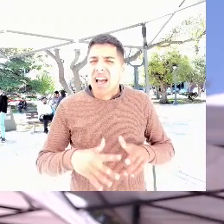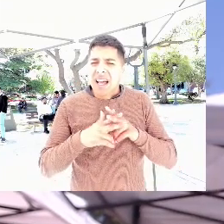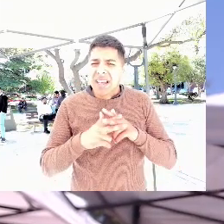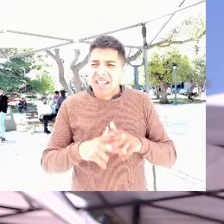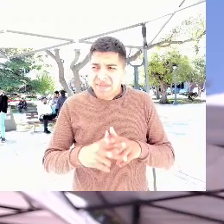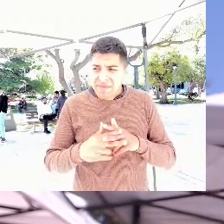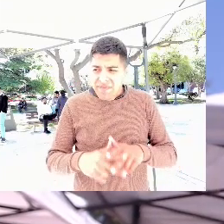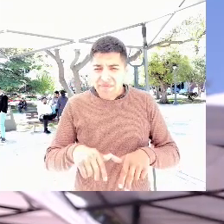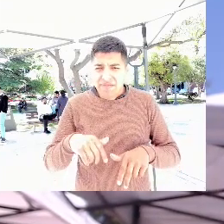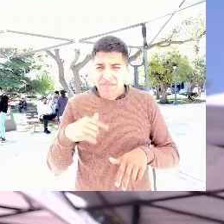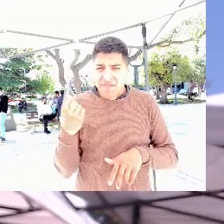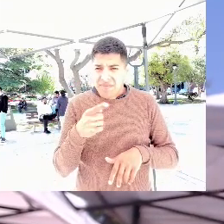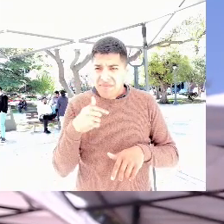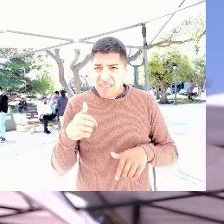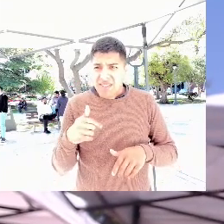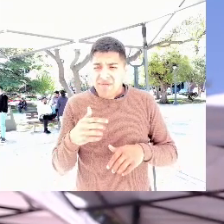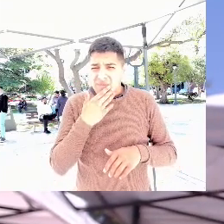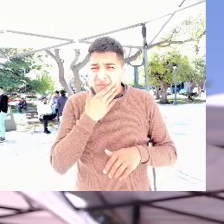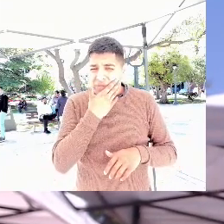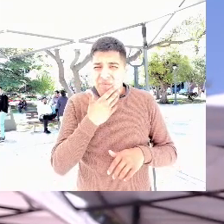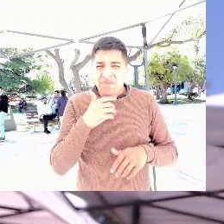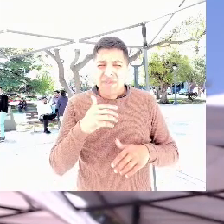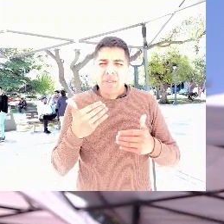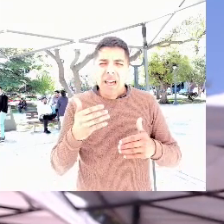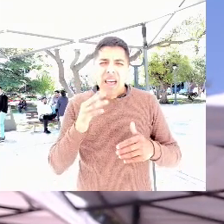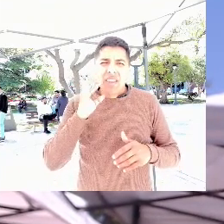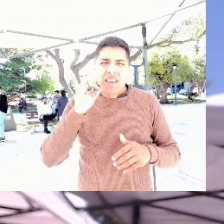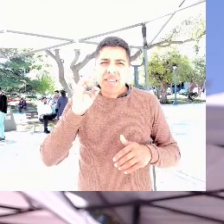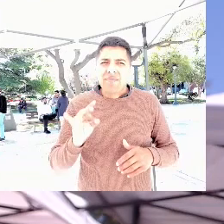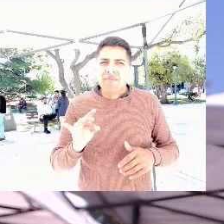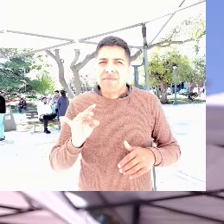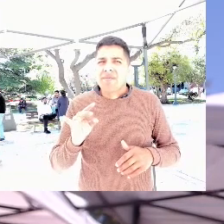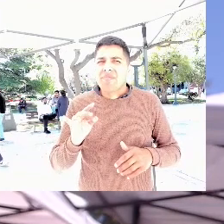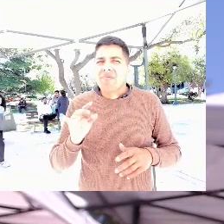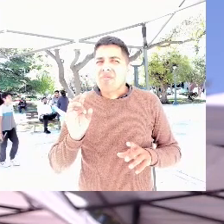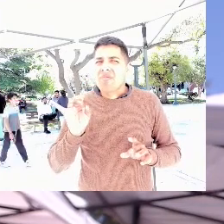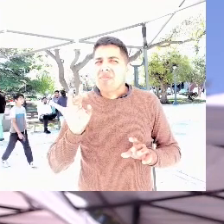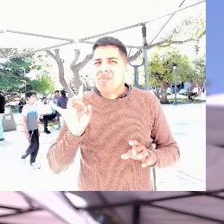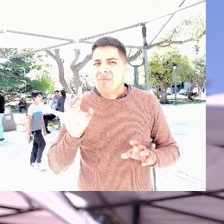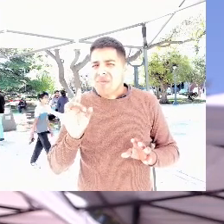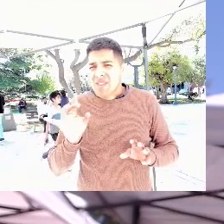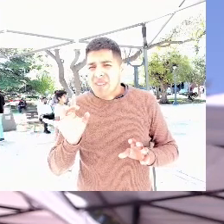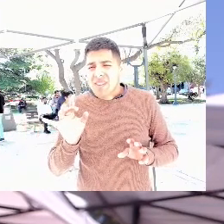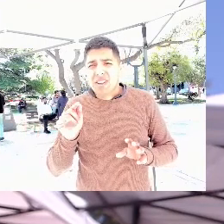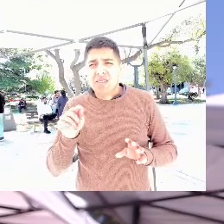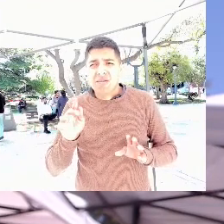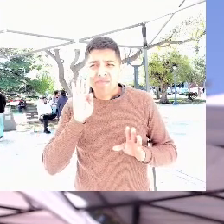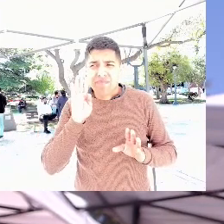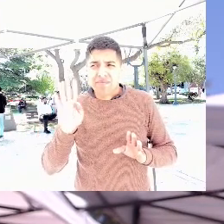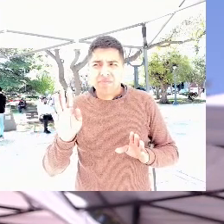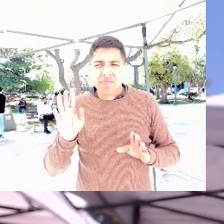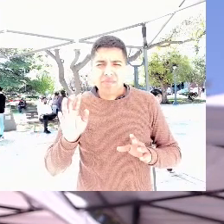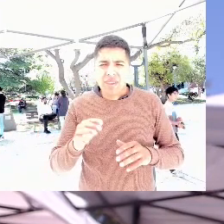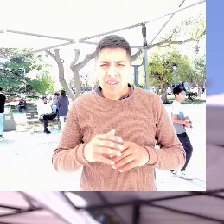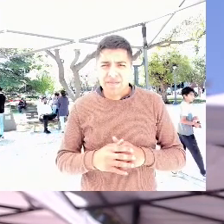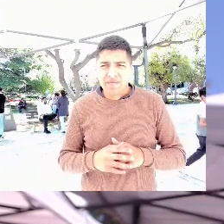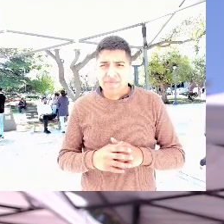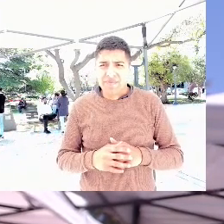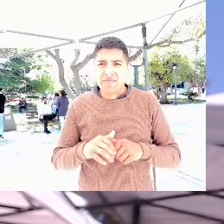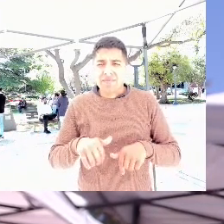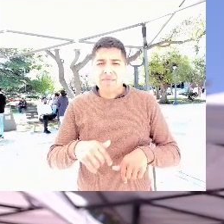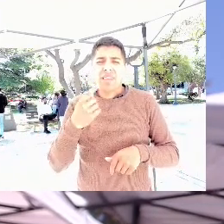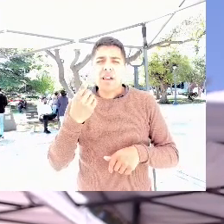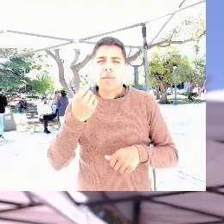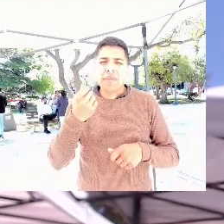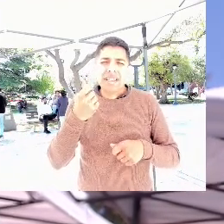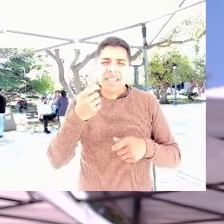Ejecutivo para que pueda adquirir deuda es justamente en esta sustancia, en algo que nos capitalice, que le ayude al vecino